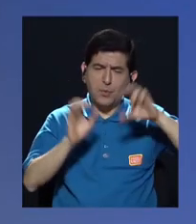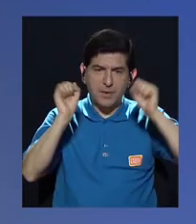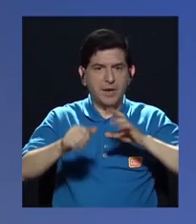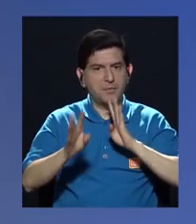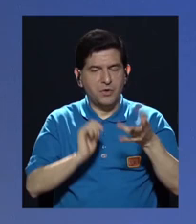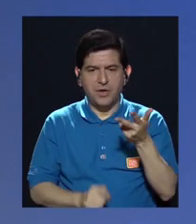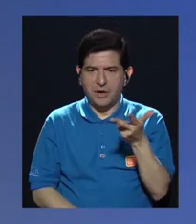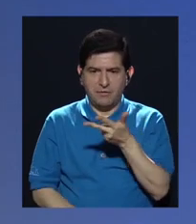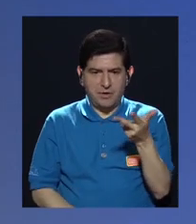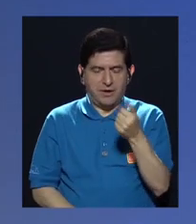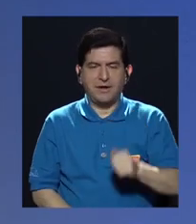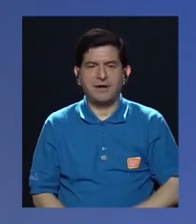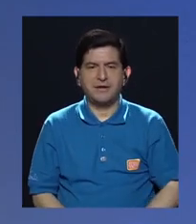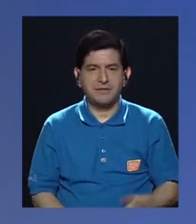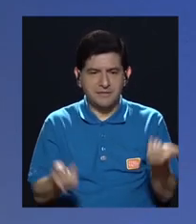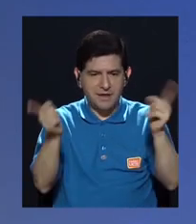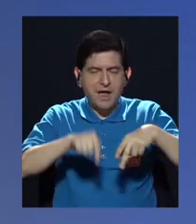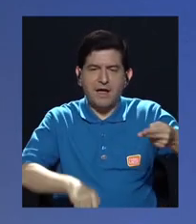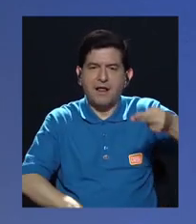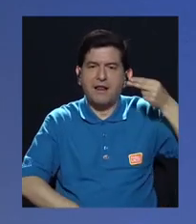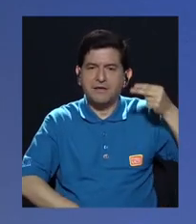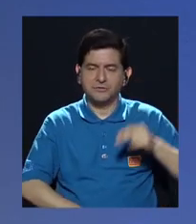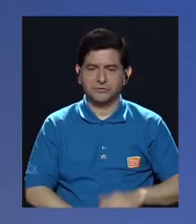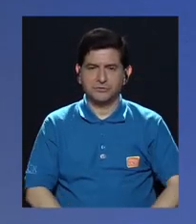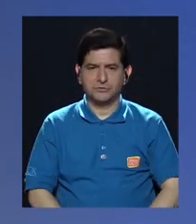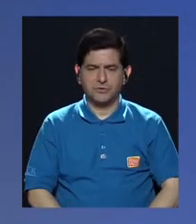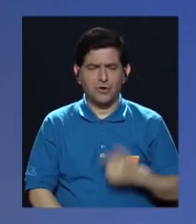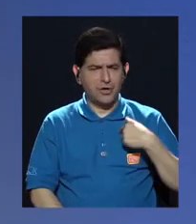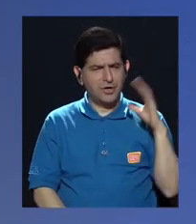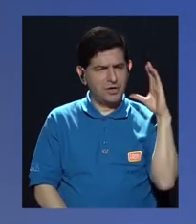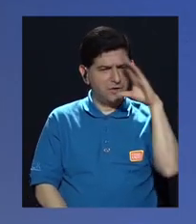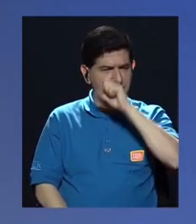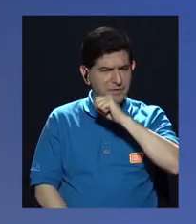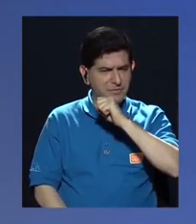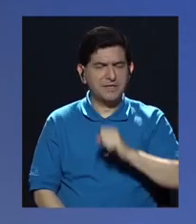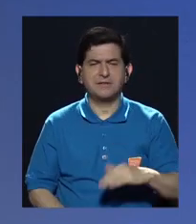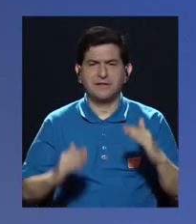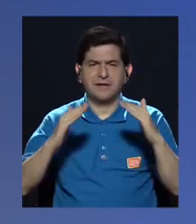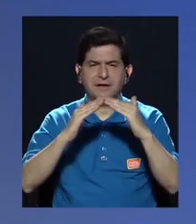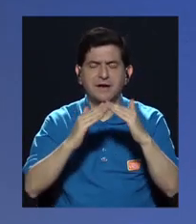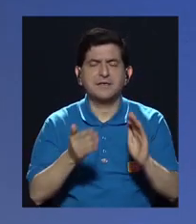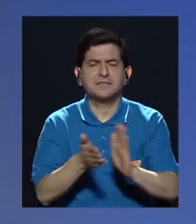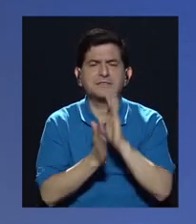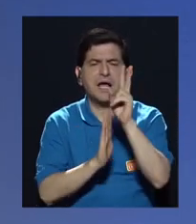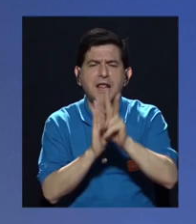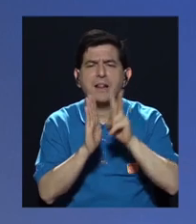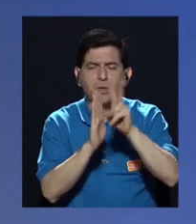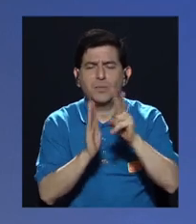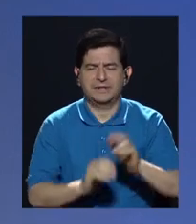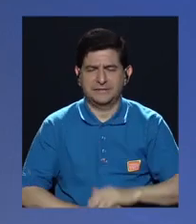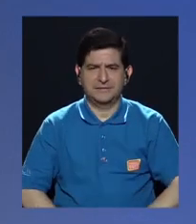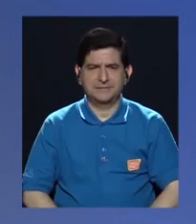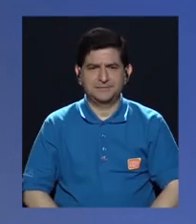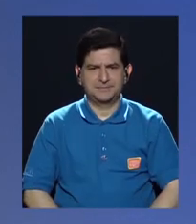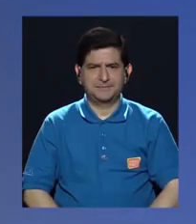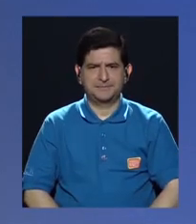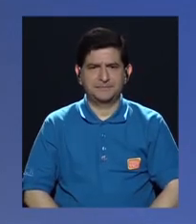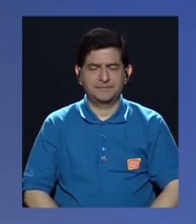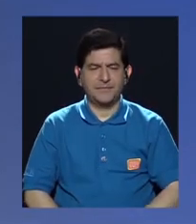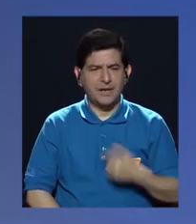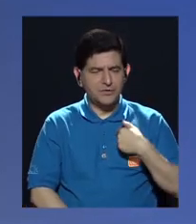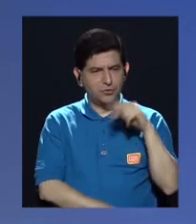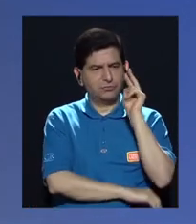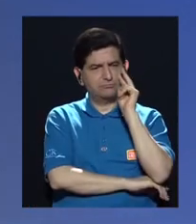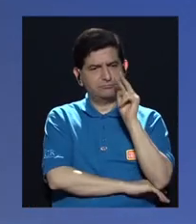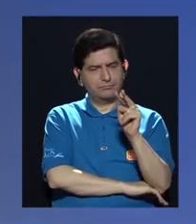poder conversar con ustedes sobre este hecho histórico y estaba viendo en casa el documental. Y cuando